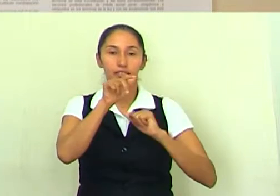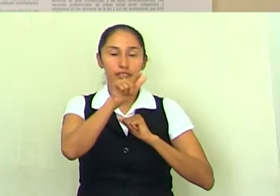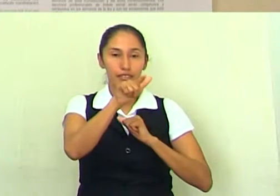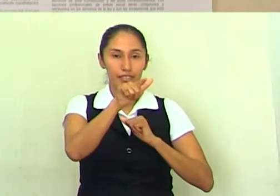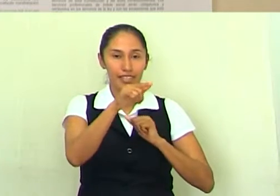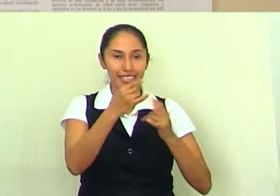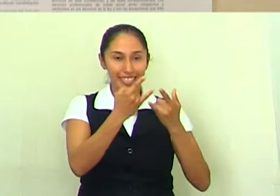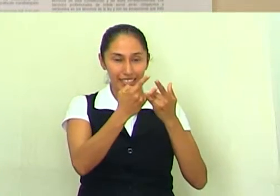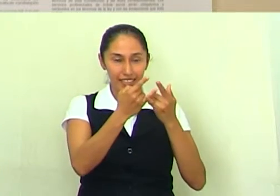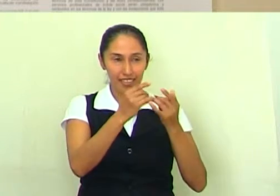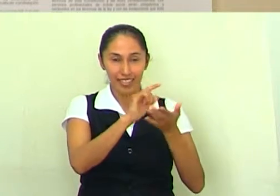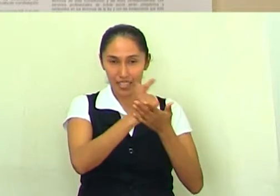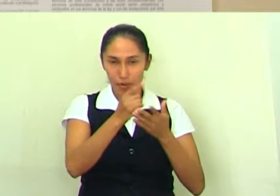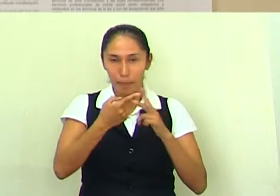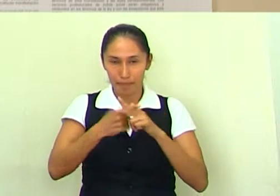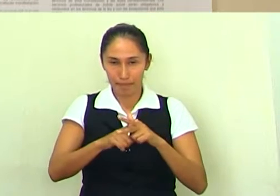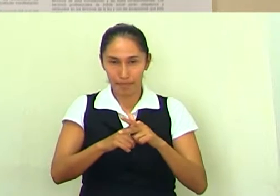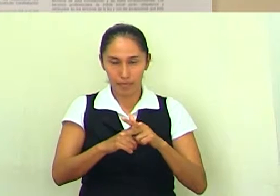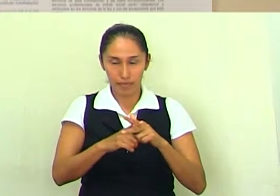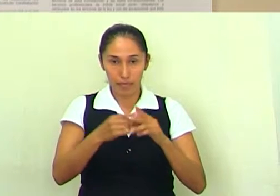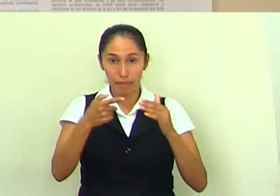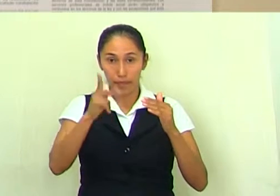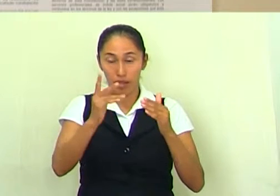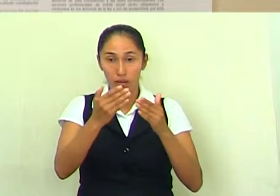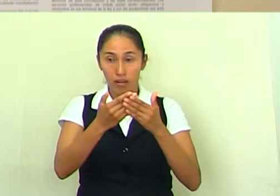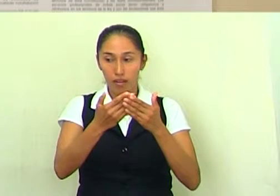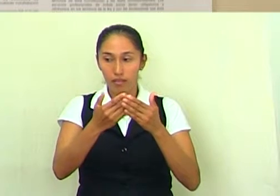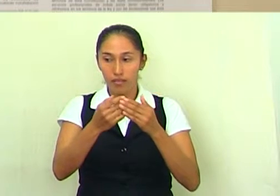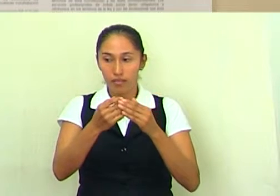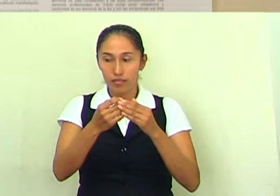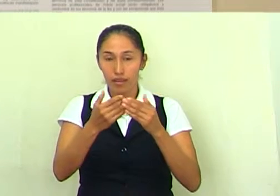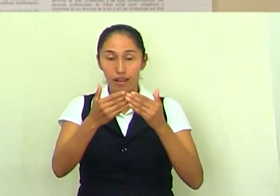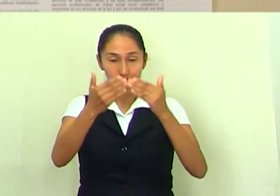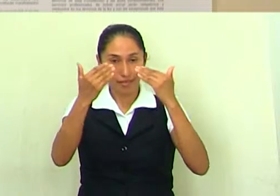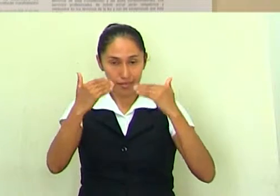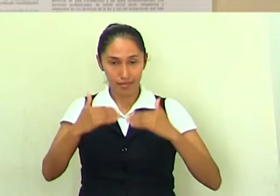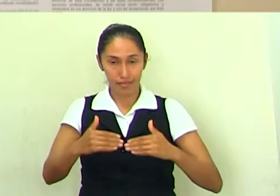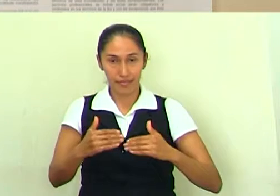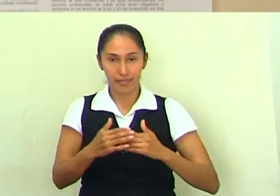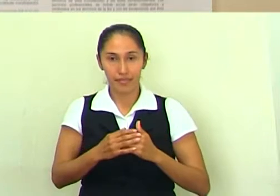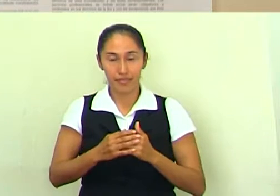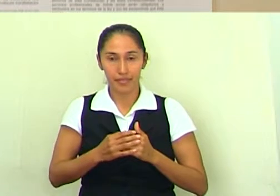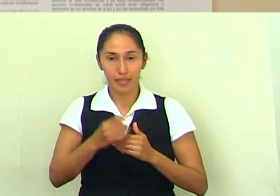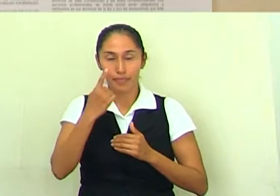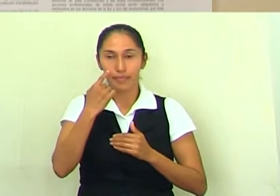de historia, también es importante el antecedente que se dio en